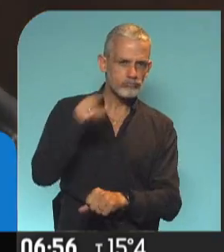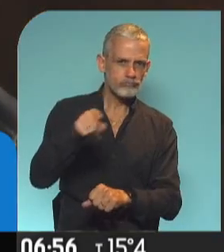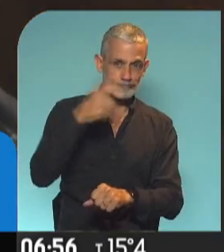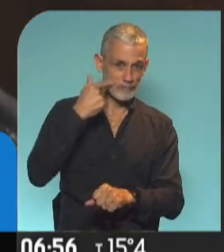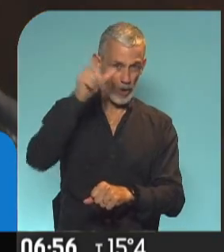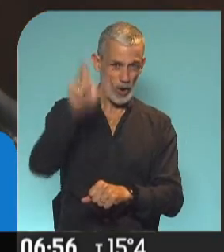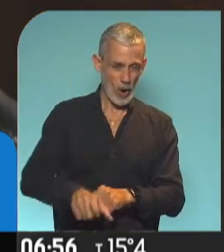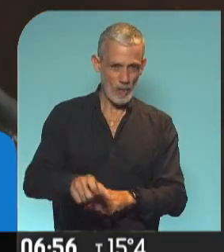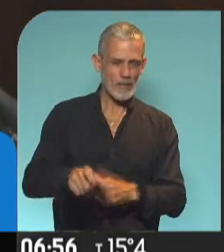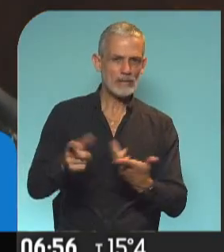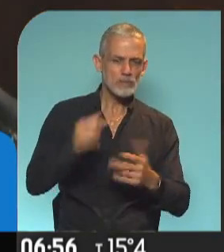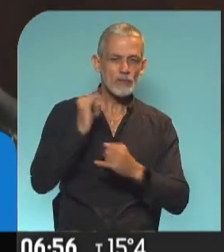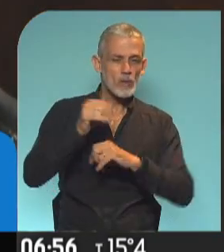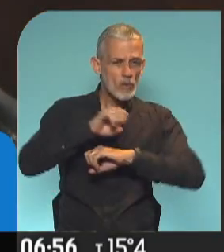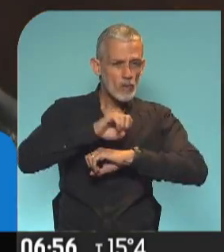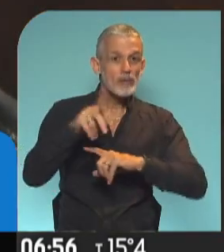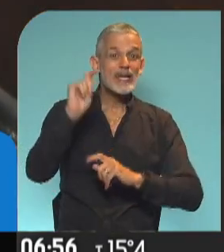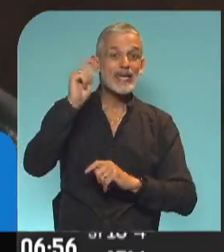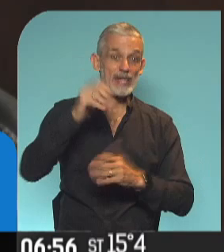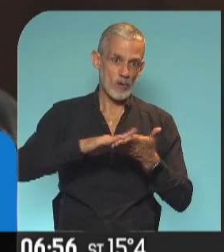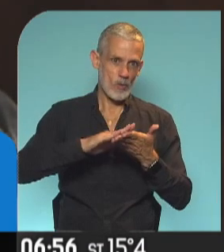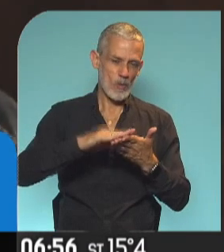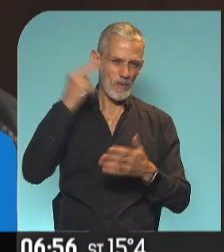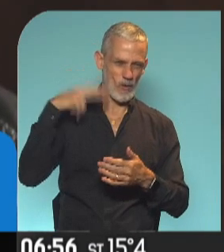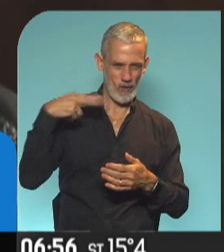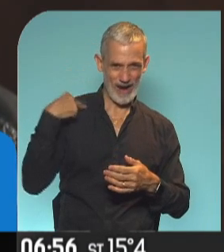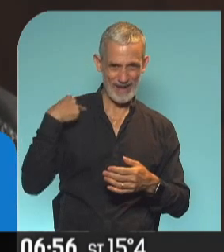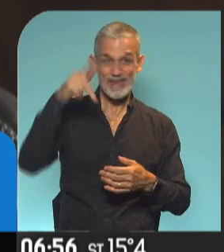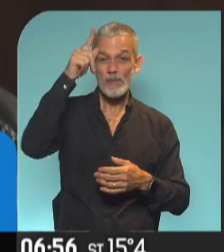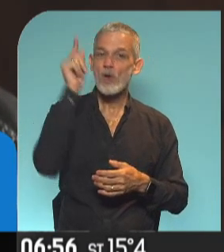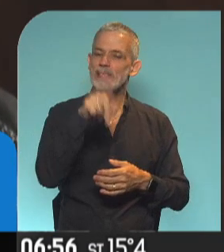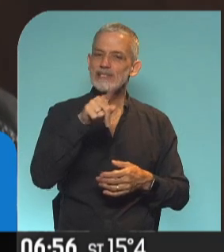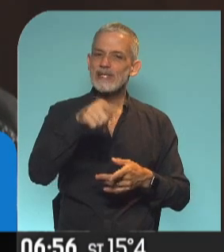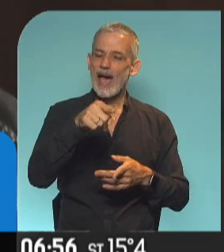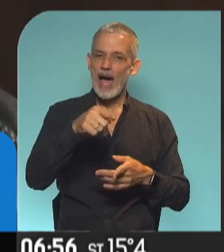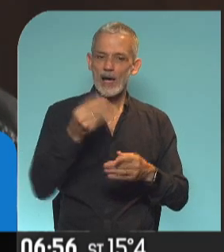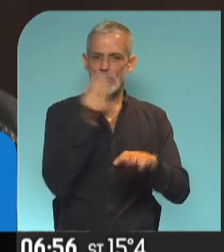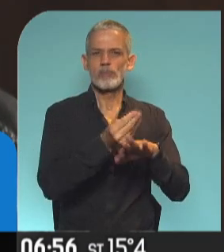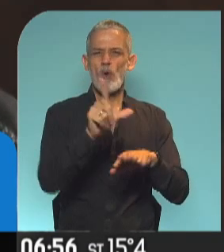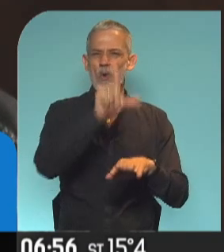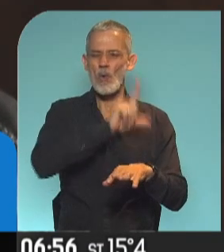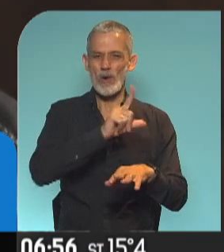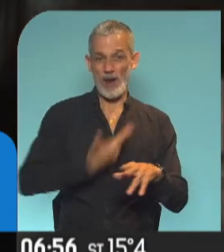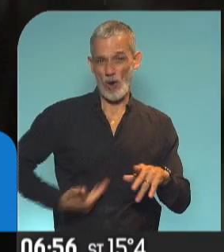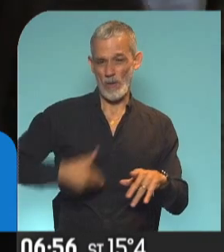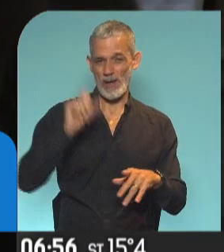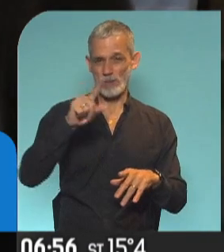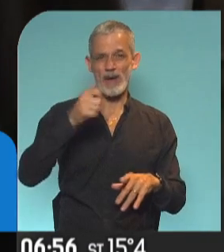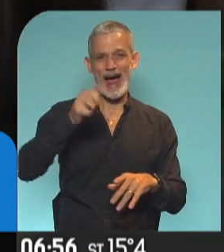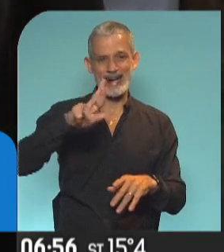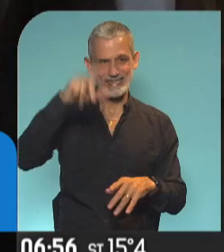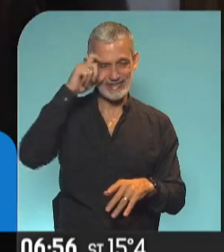él. La información fue dada por el nuevo jefe de policía, Jeanine Aguilera, nombrado el día lunes por el gobierno de Luis